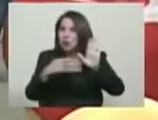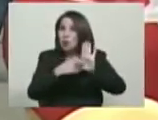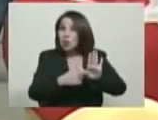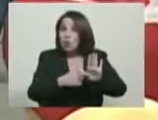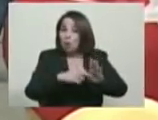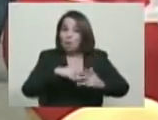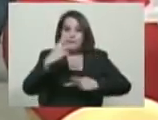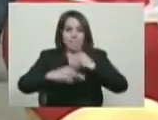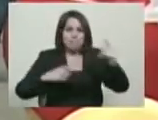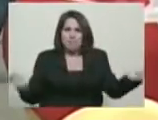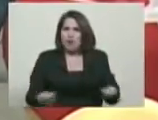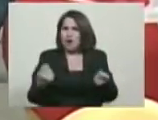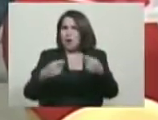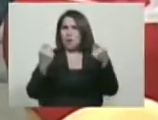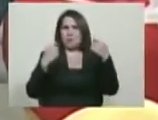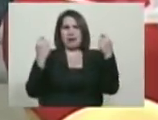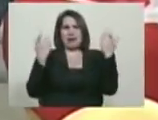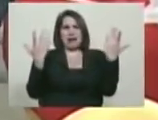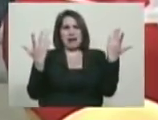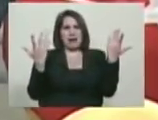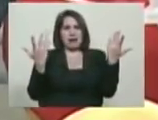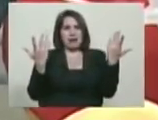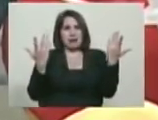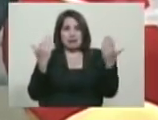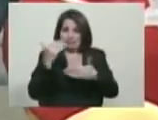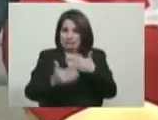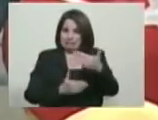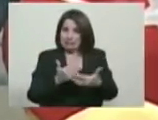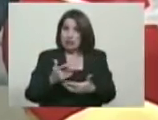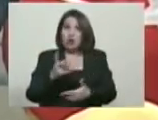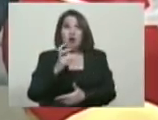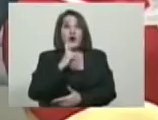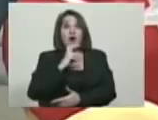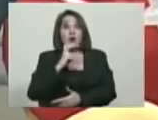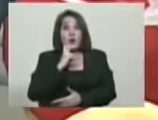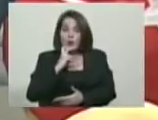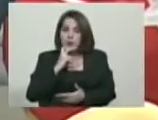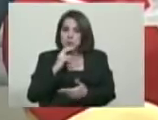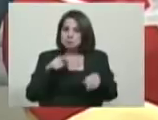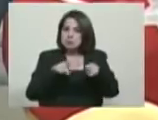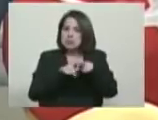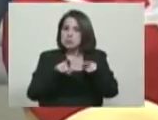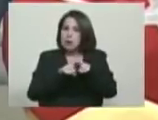próspera, cada vez más próspera. Y el oro es un componente de esa relación.